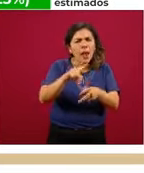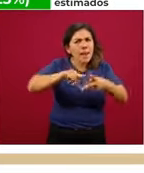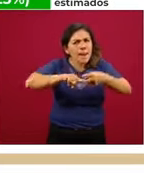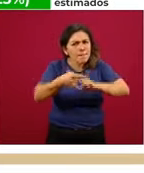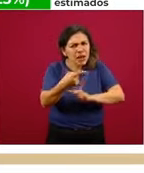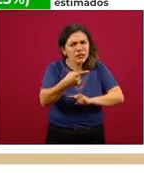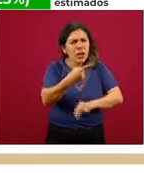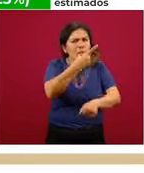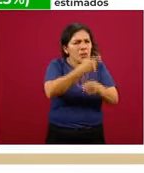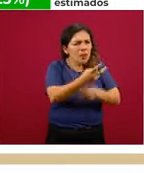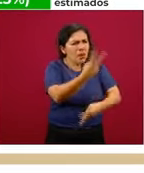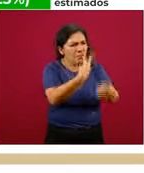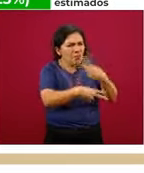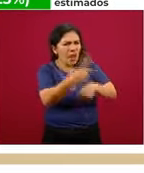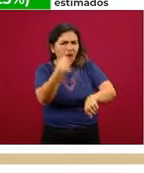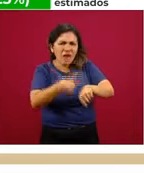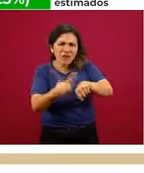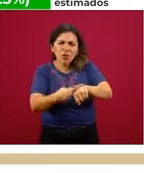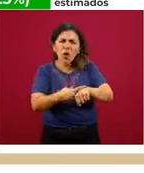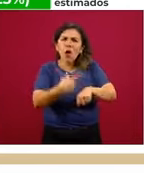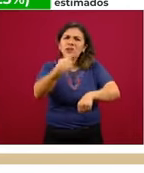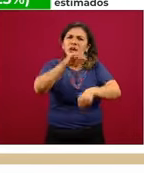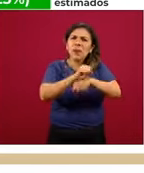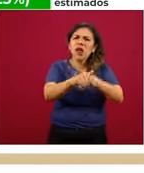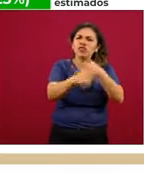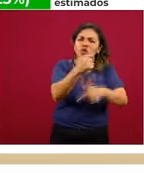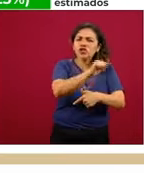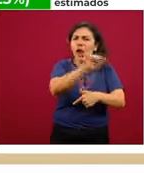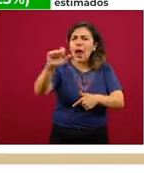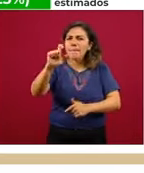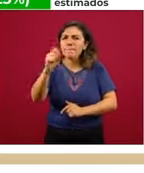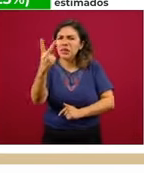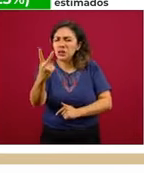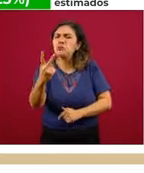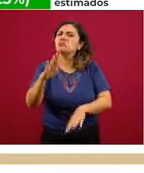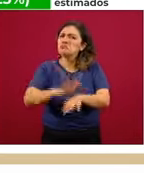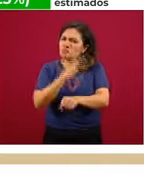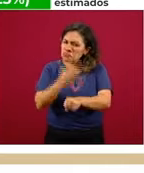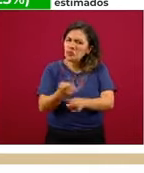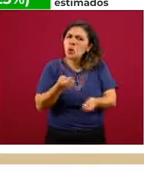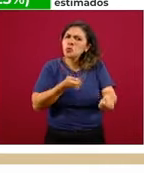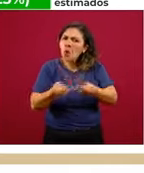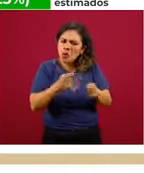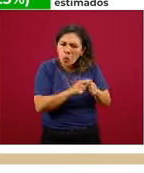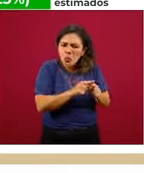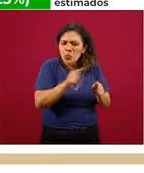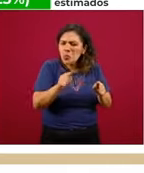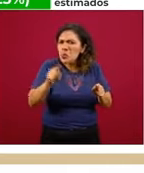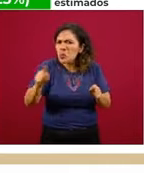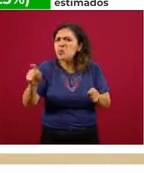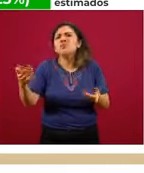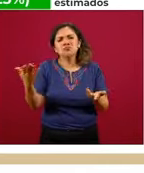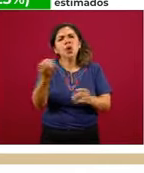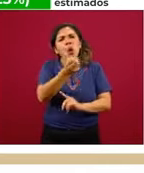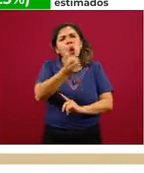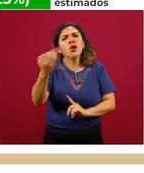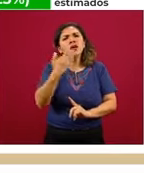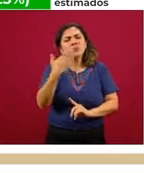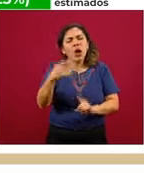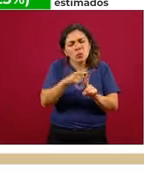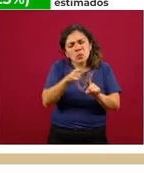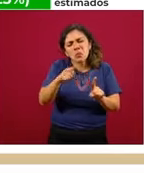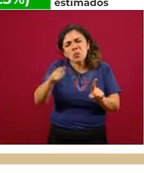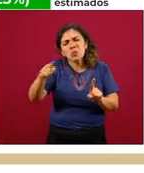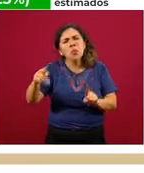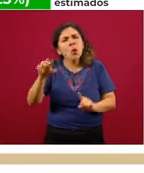que inician los primeros casos en la semana 12 hasta la semana 22, bastante controlado, una curva con un ascenso bastante